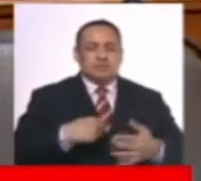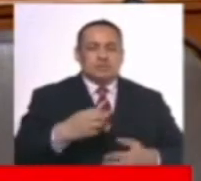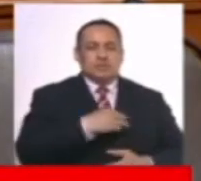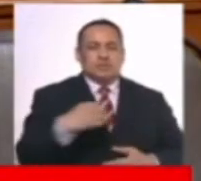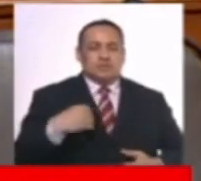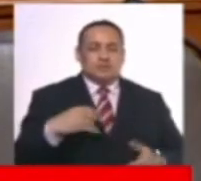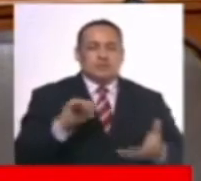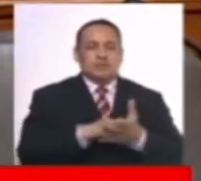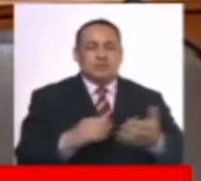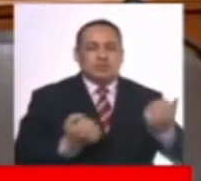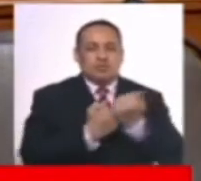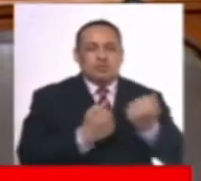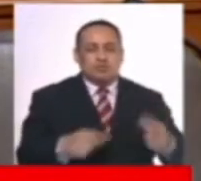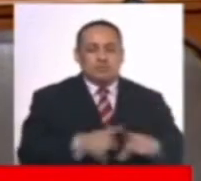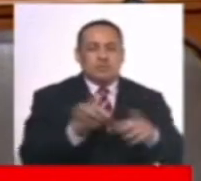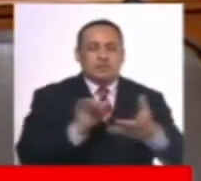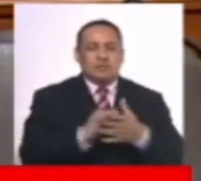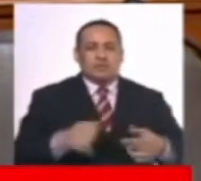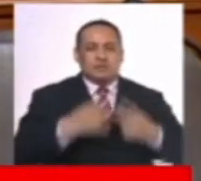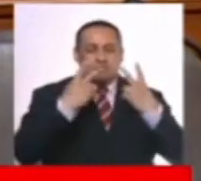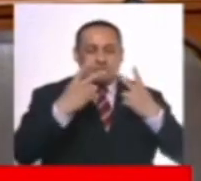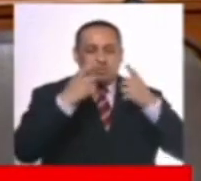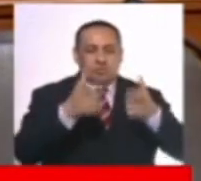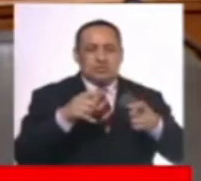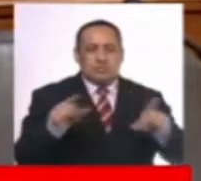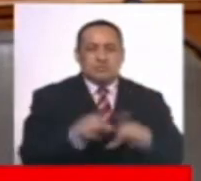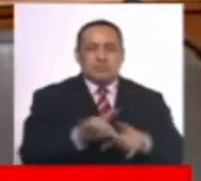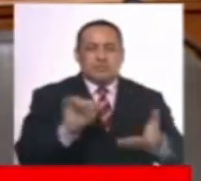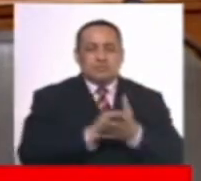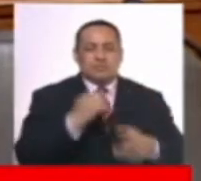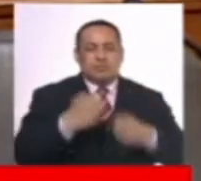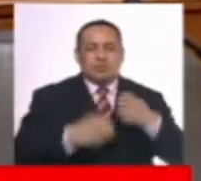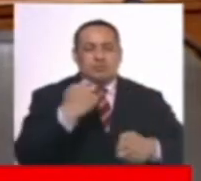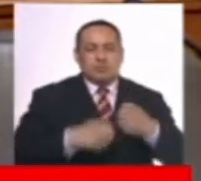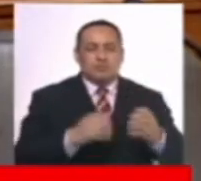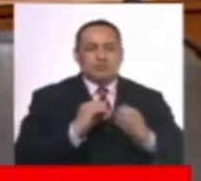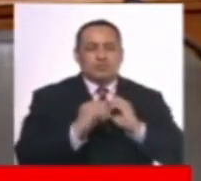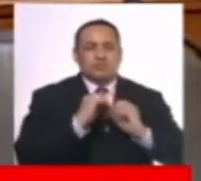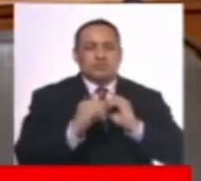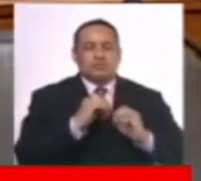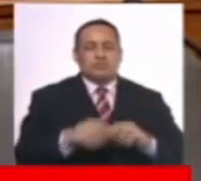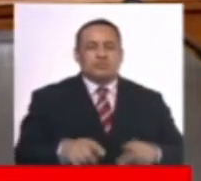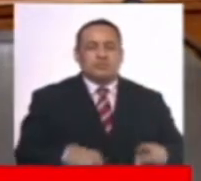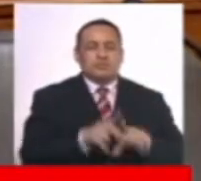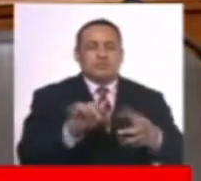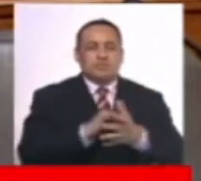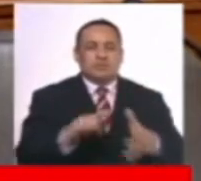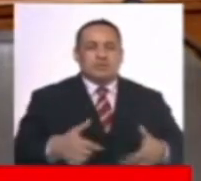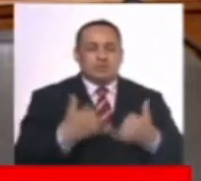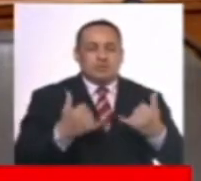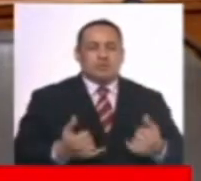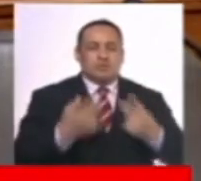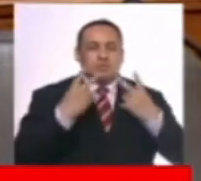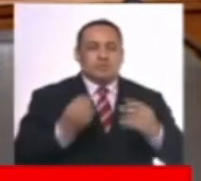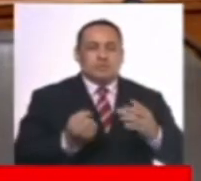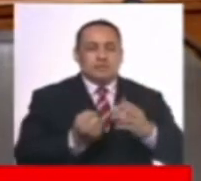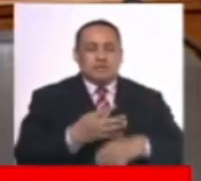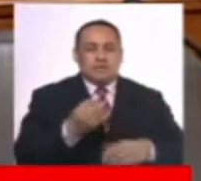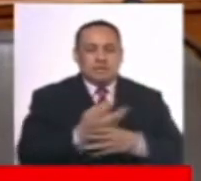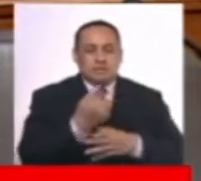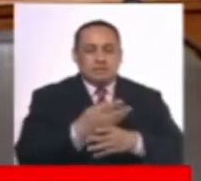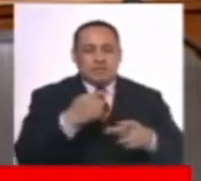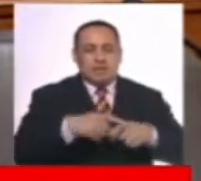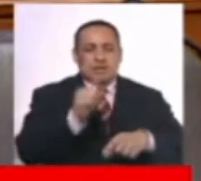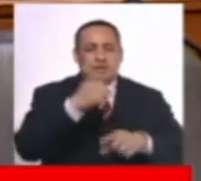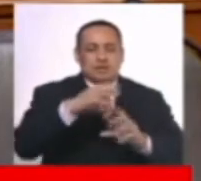apoyo a gritos para poder controlar las manifestaciones y recuperar el orden. Hoy mismo en Arequipa y